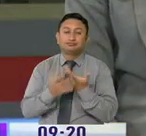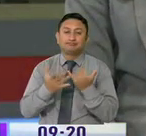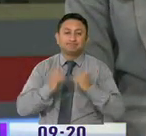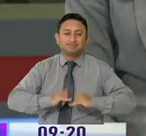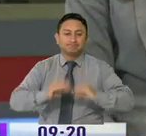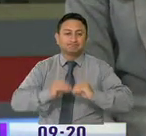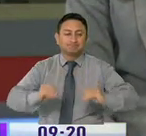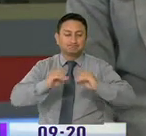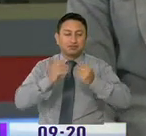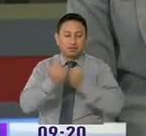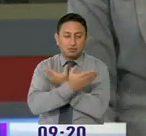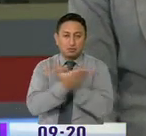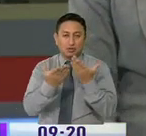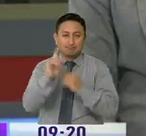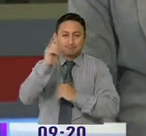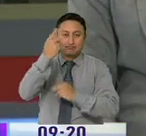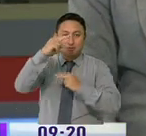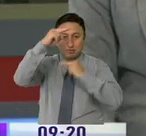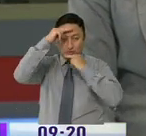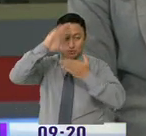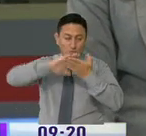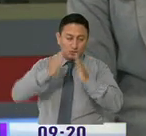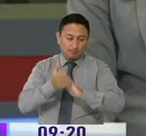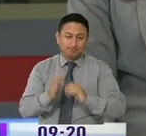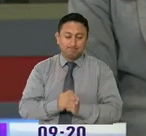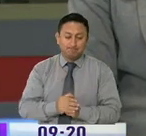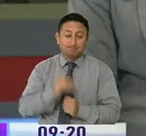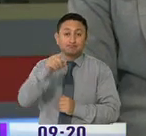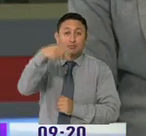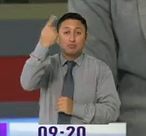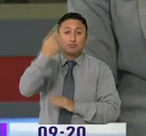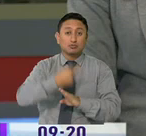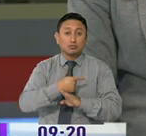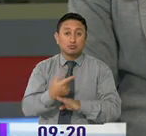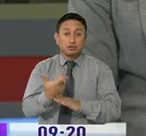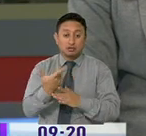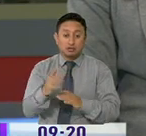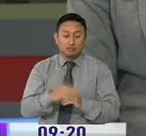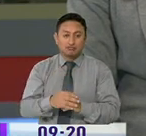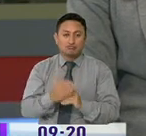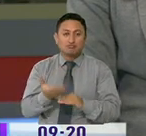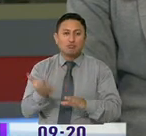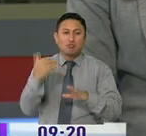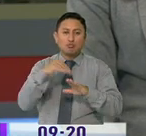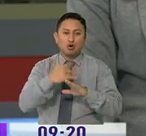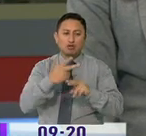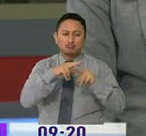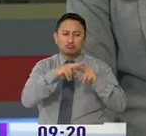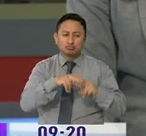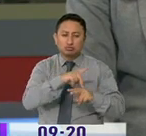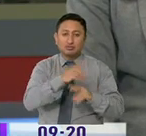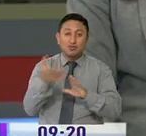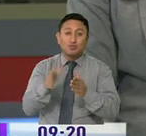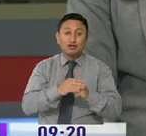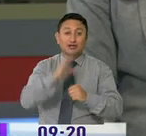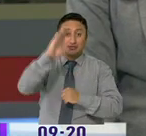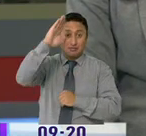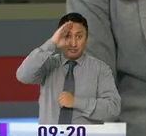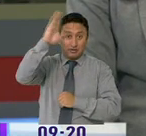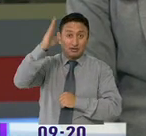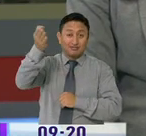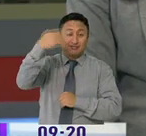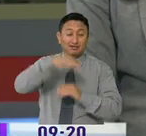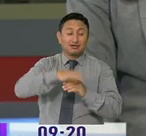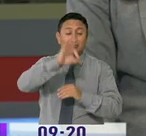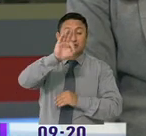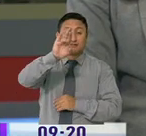Continuamos con más información en este, el primer noticiero de la comunidad. La próxima semana se efectuará la reconstrucción de los hechos de la muerte de Florán Jiménez, ocurridos en la